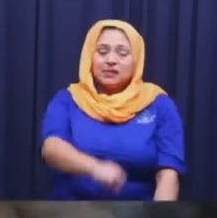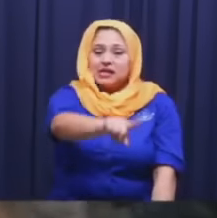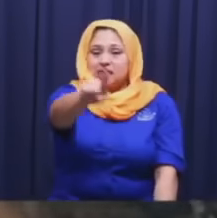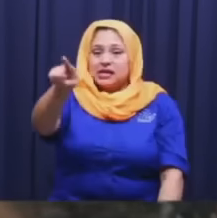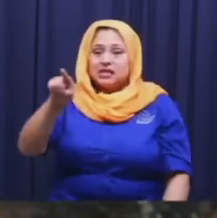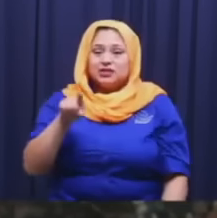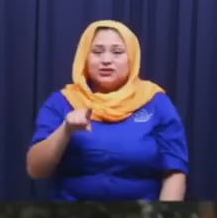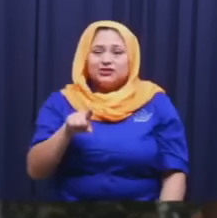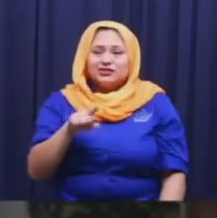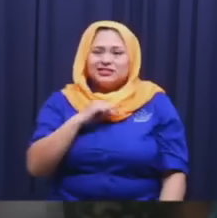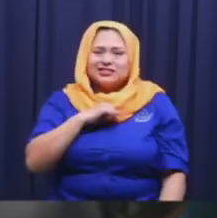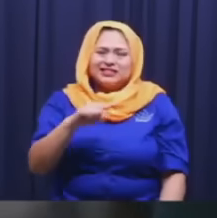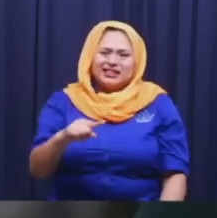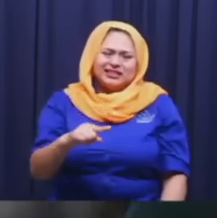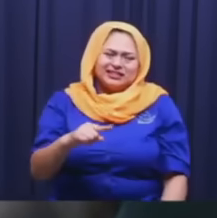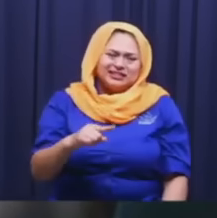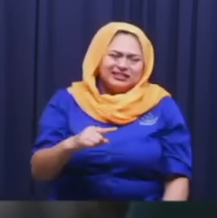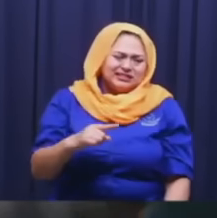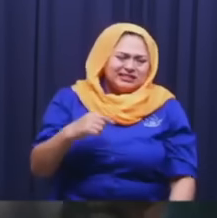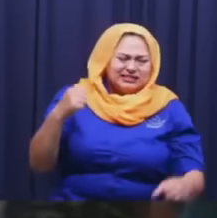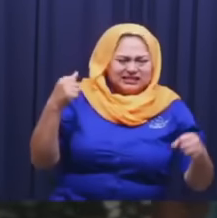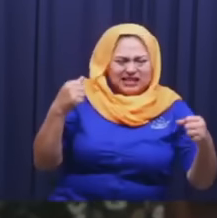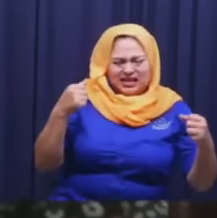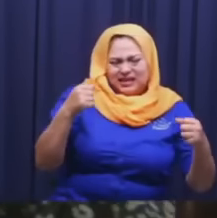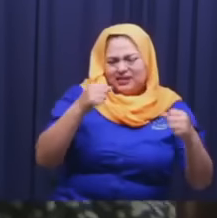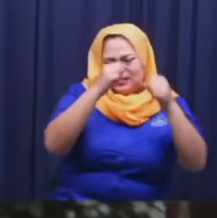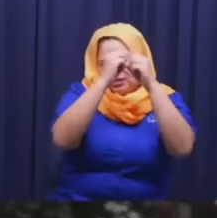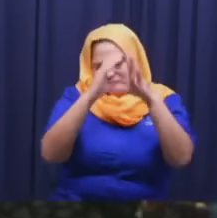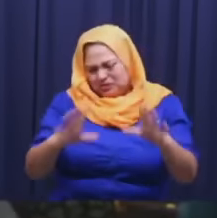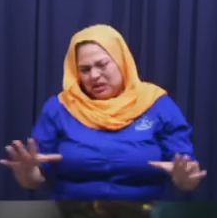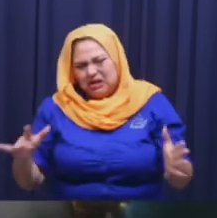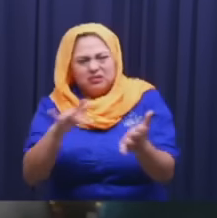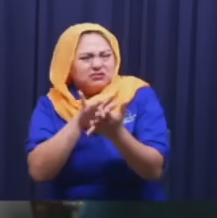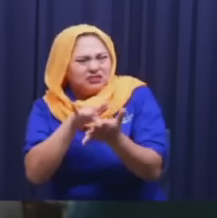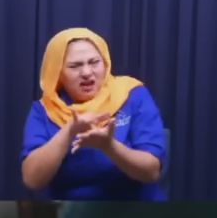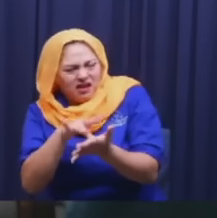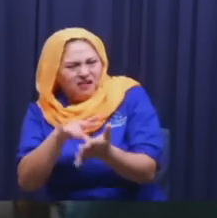Aquellos que han estado abatidos, aquellos que incluso